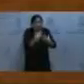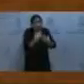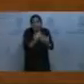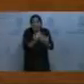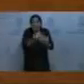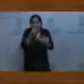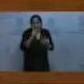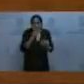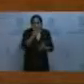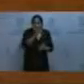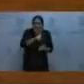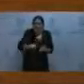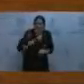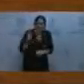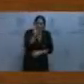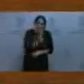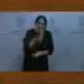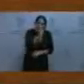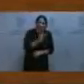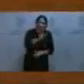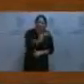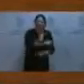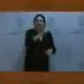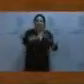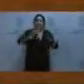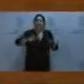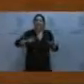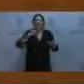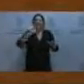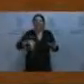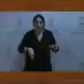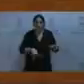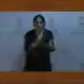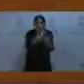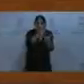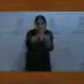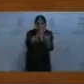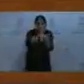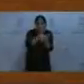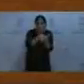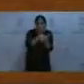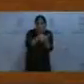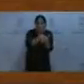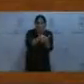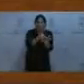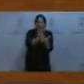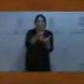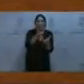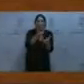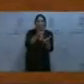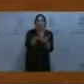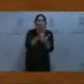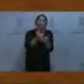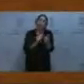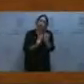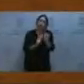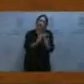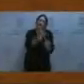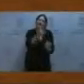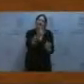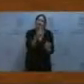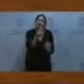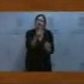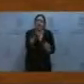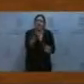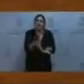meses que me digan a qué trabajadores, a quién se le pagó la retribución que no es el sueldo y en concepto de qué.